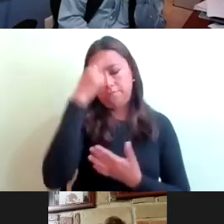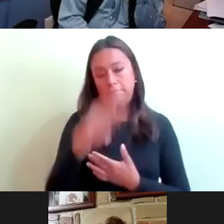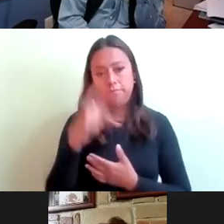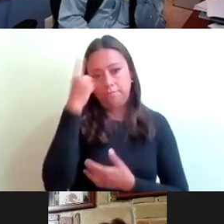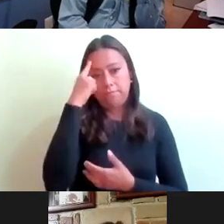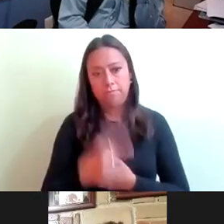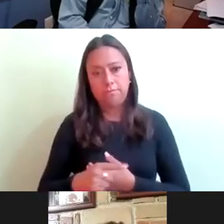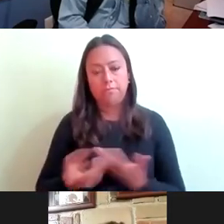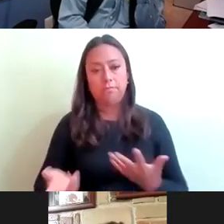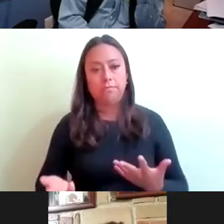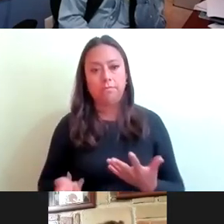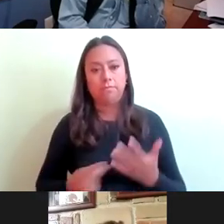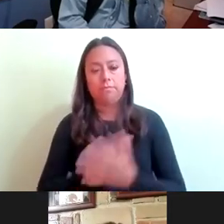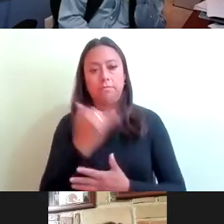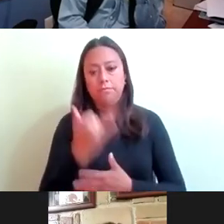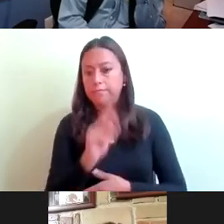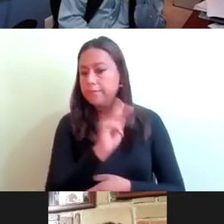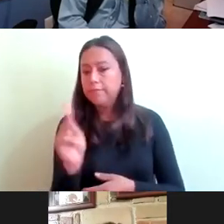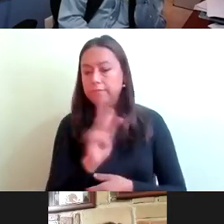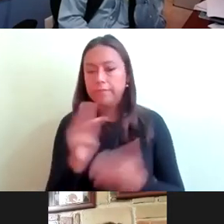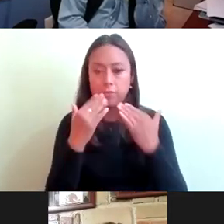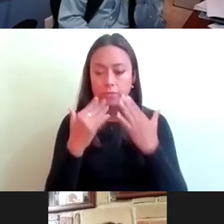proyectos similares en los cuales